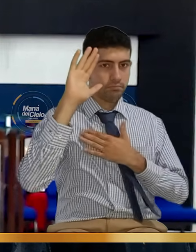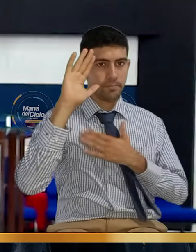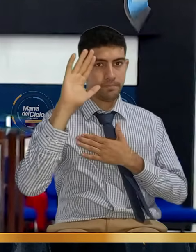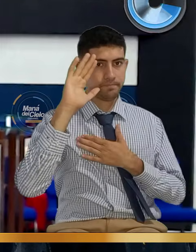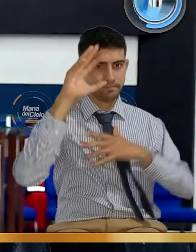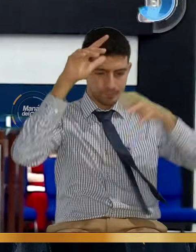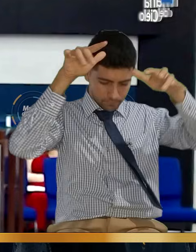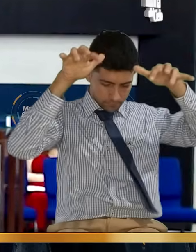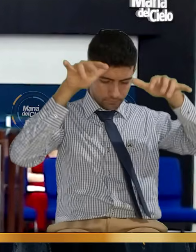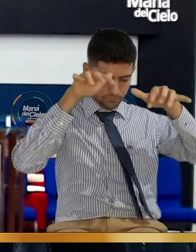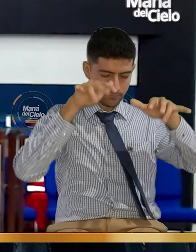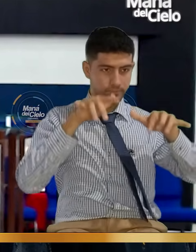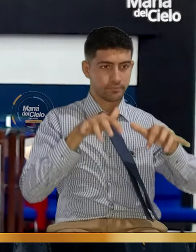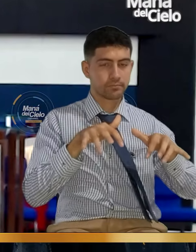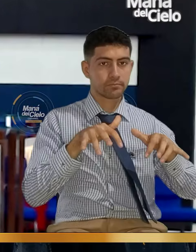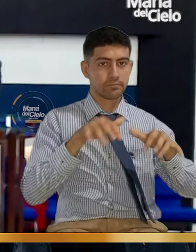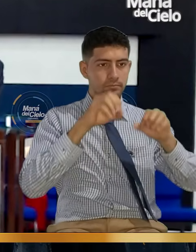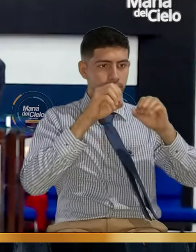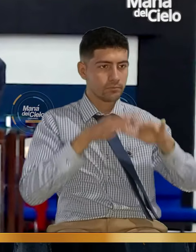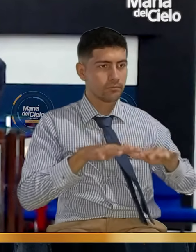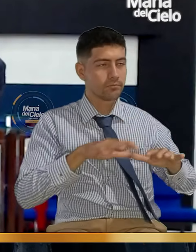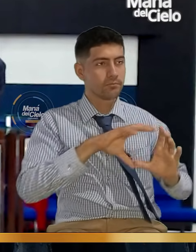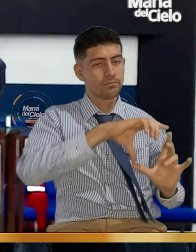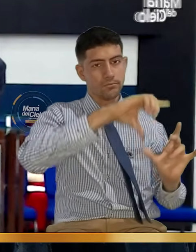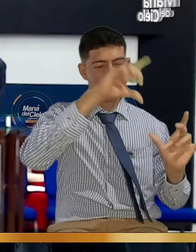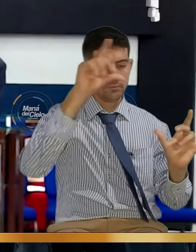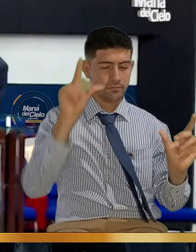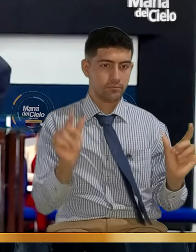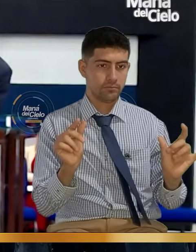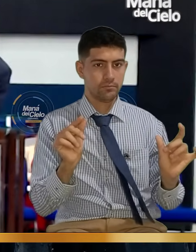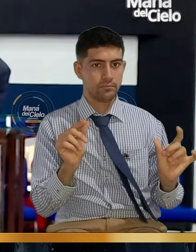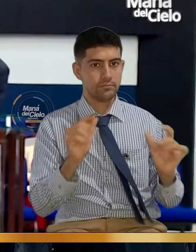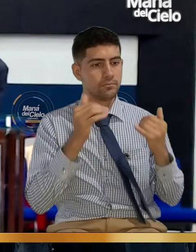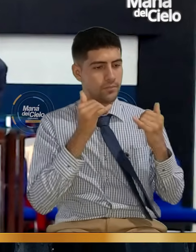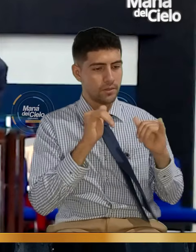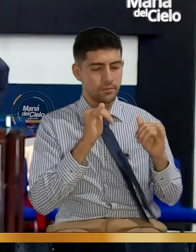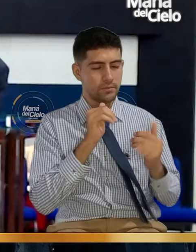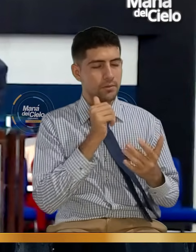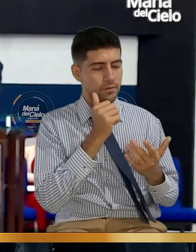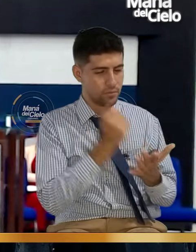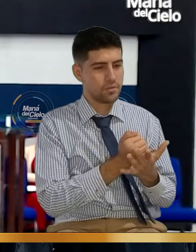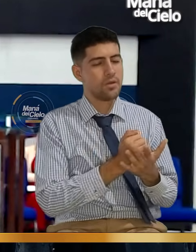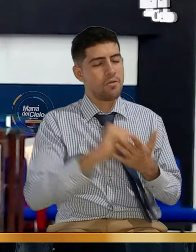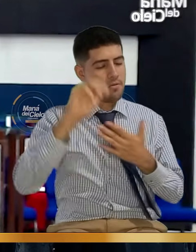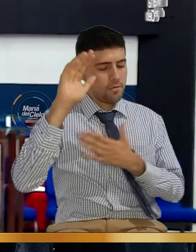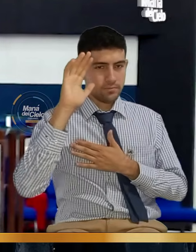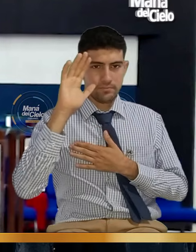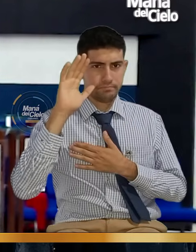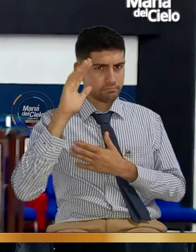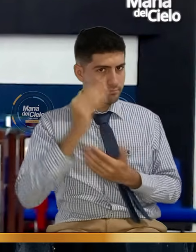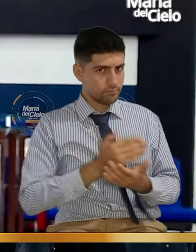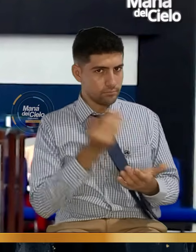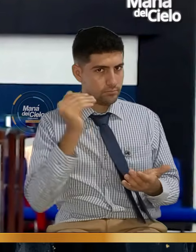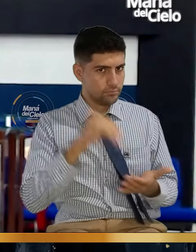en la torre de Babel. Ahora voy a hacerme un pueblo exclusivo para mí. Amén. Y llamó a un